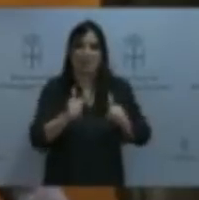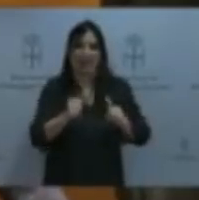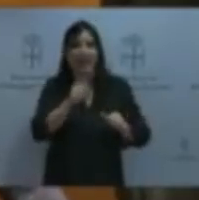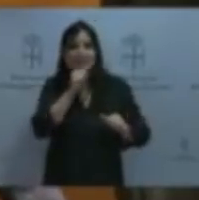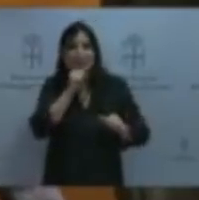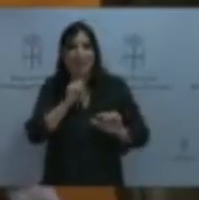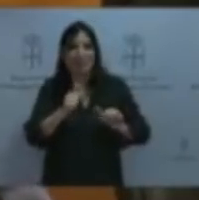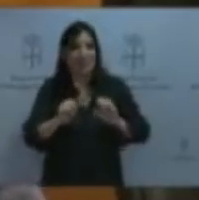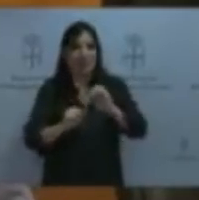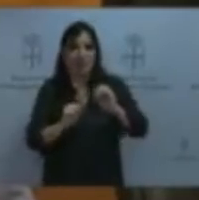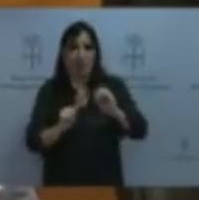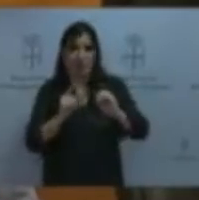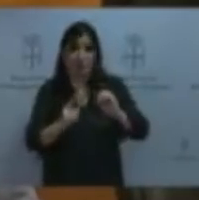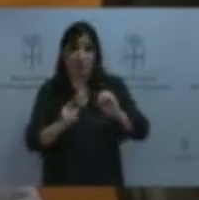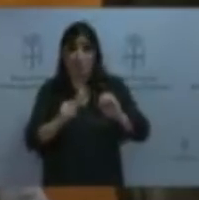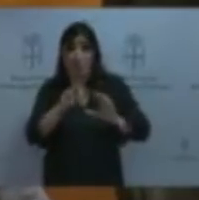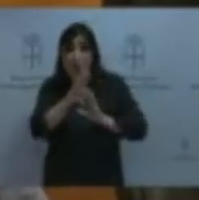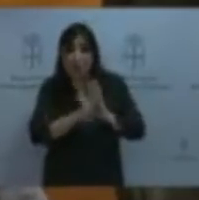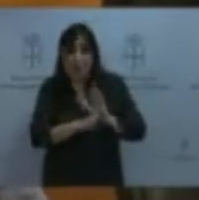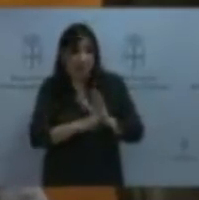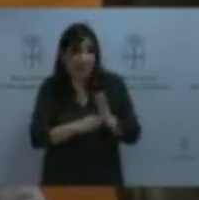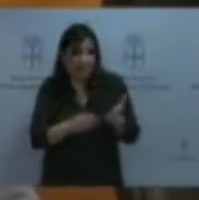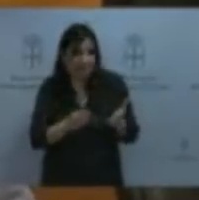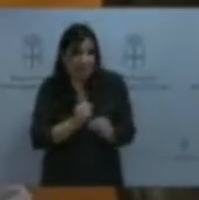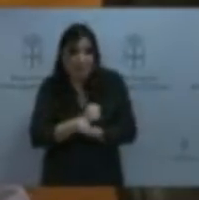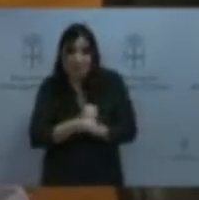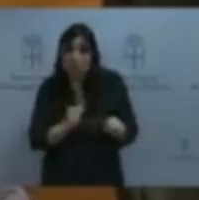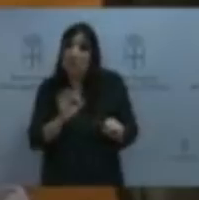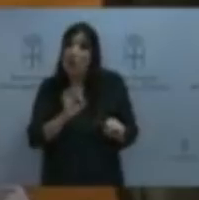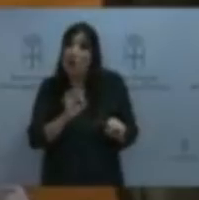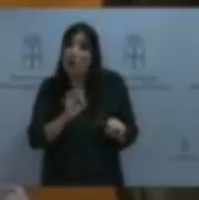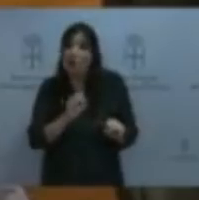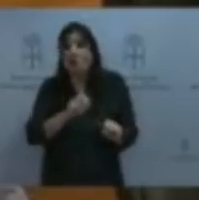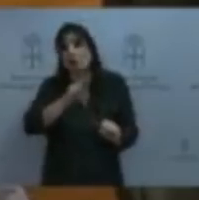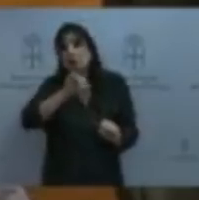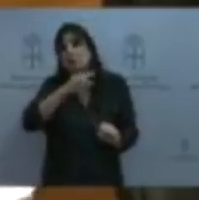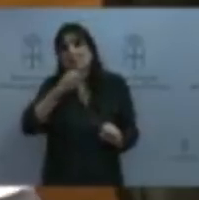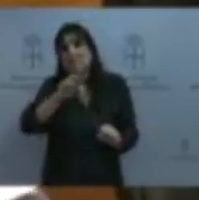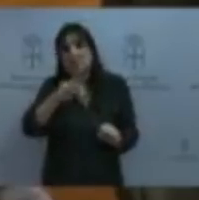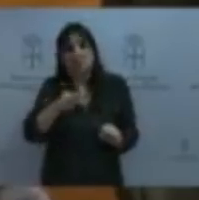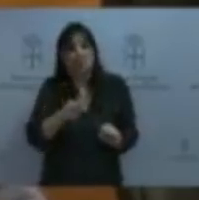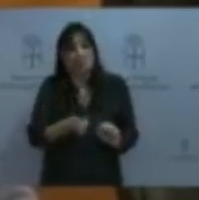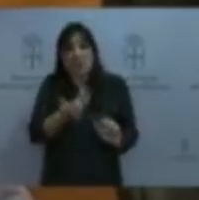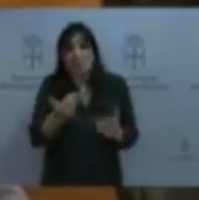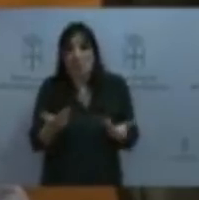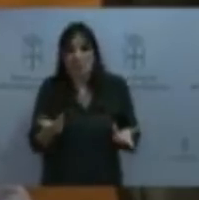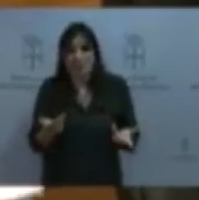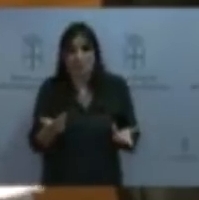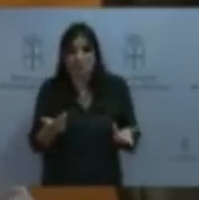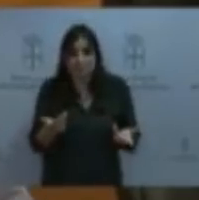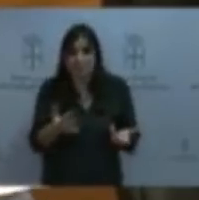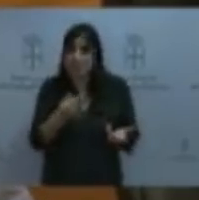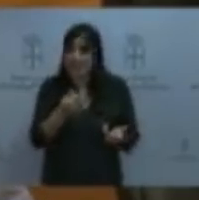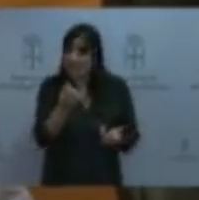inasumibles, o la opción era llevarse poco más de esos 2.300 euros brutos. Pero es que, además, parte de esa cuantía ha ido destinada a